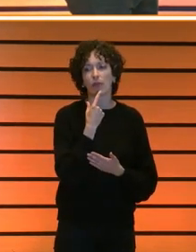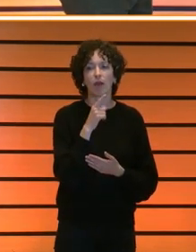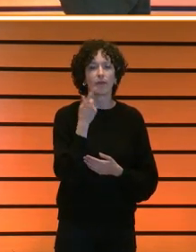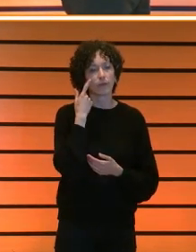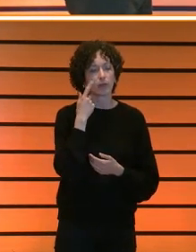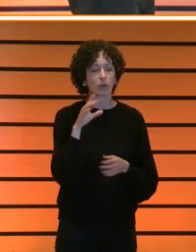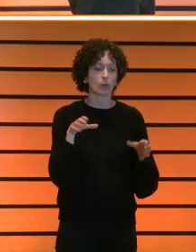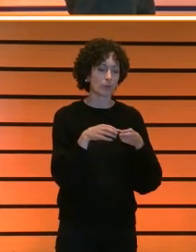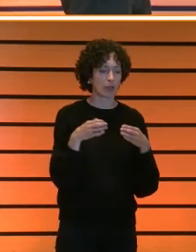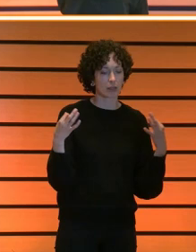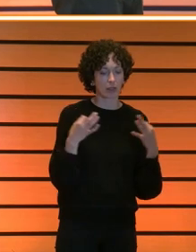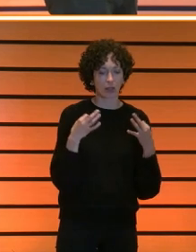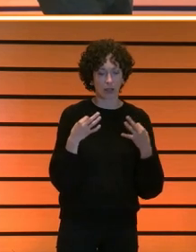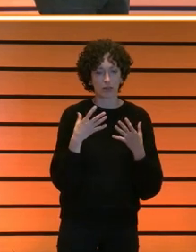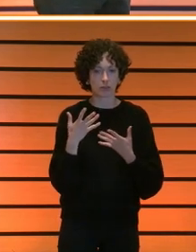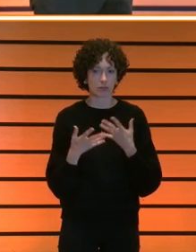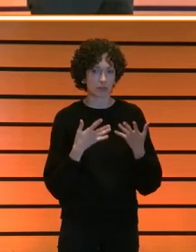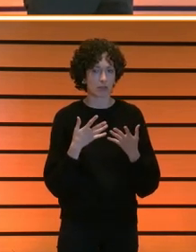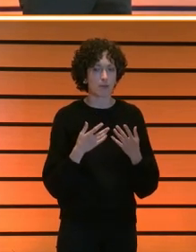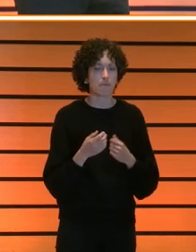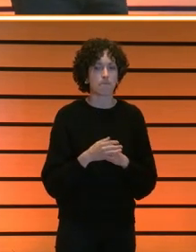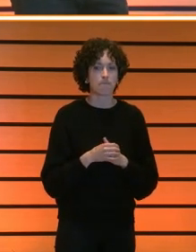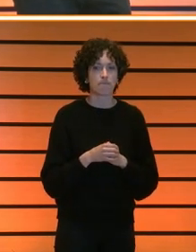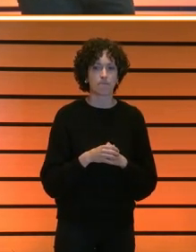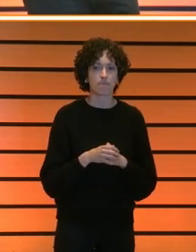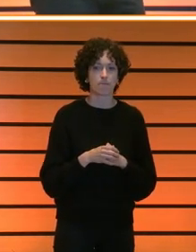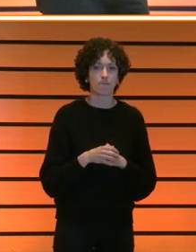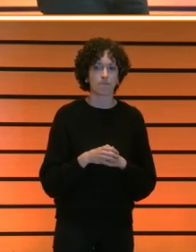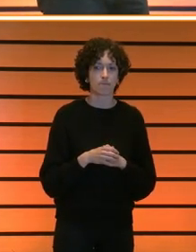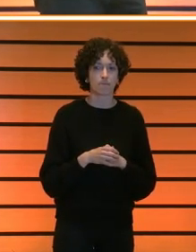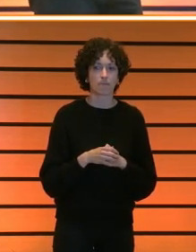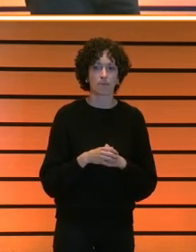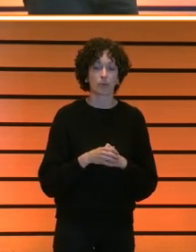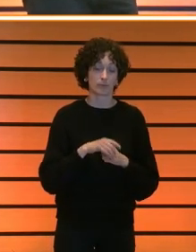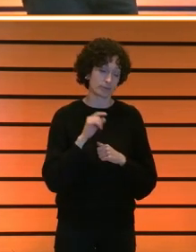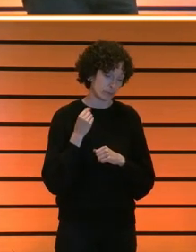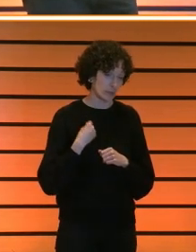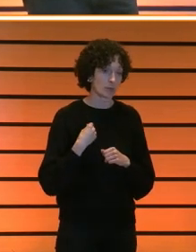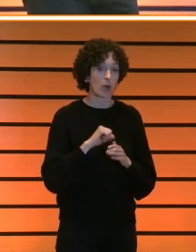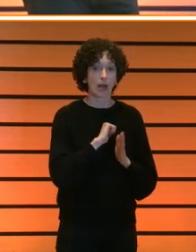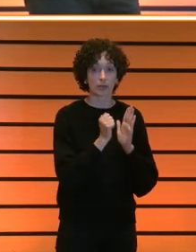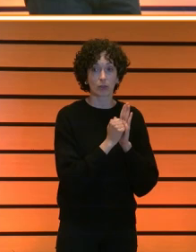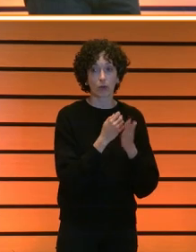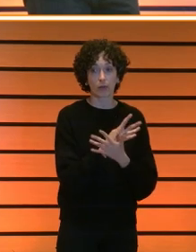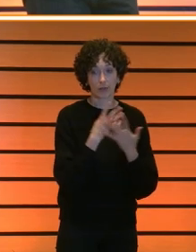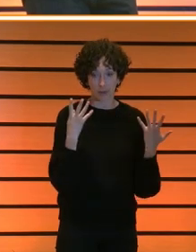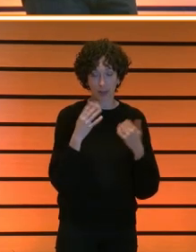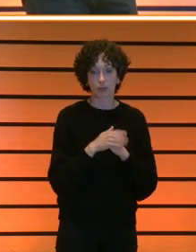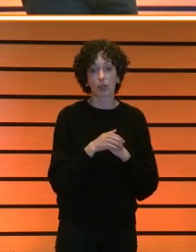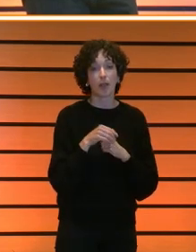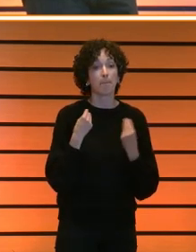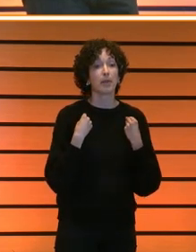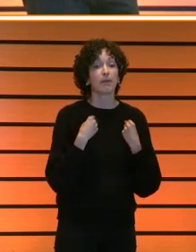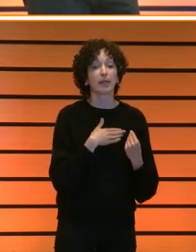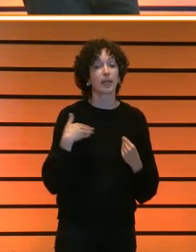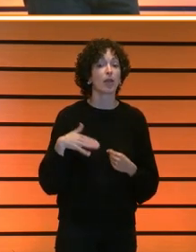que es la comunidad y la descentralización pues pues otra vez al artículo 19 tienes que poder elegir Dónde vivir